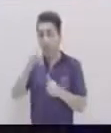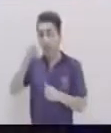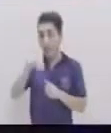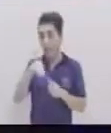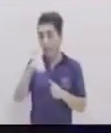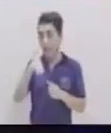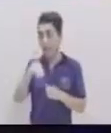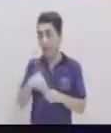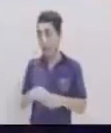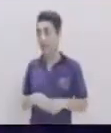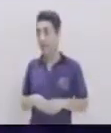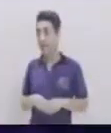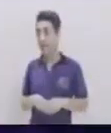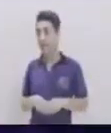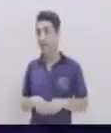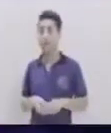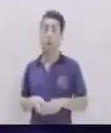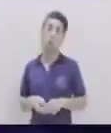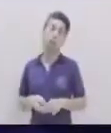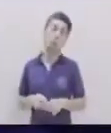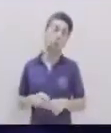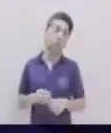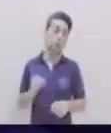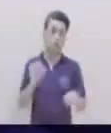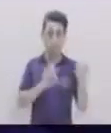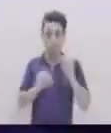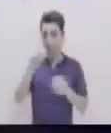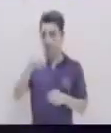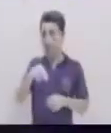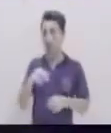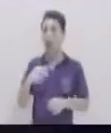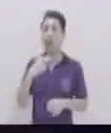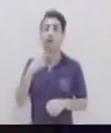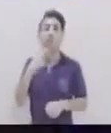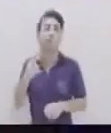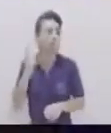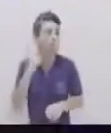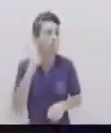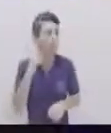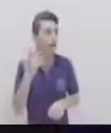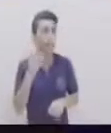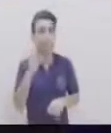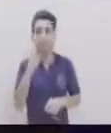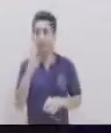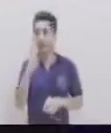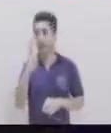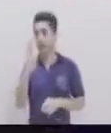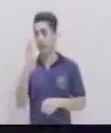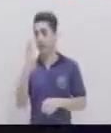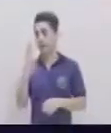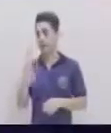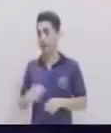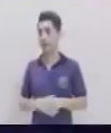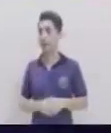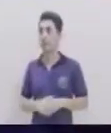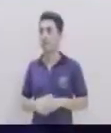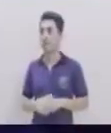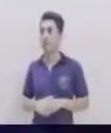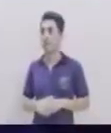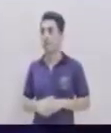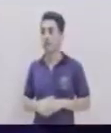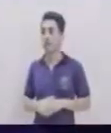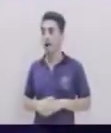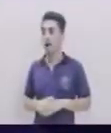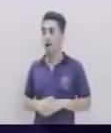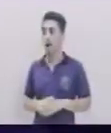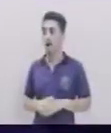de la letra M, o puede ser una letra N, va a tomar la fonología de la letra B. Por lo